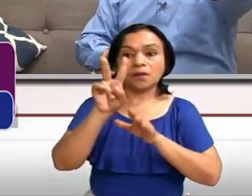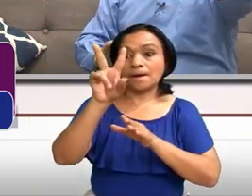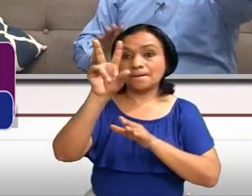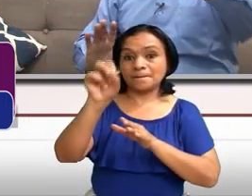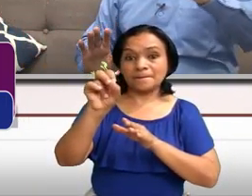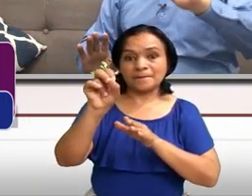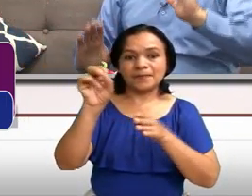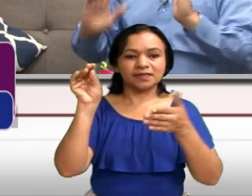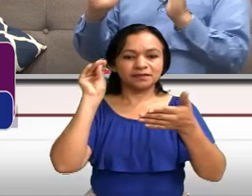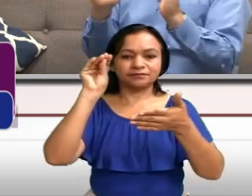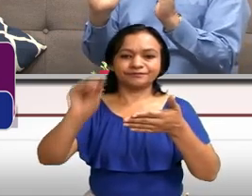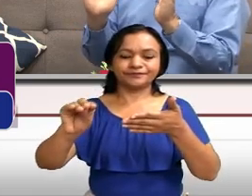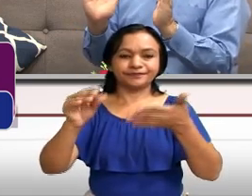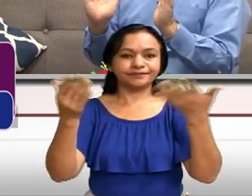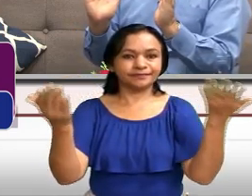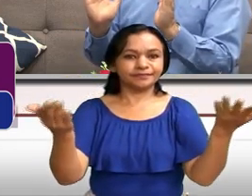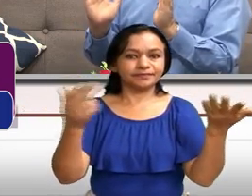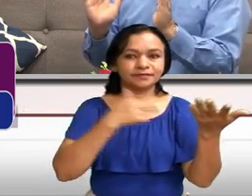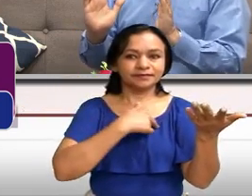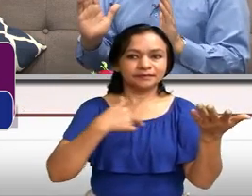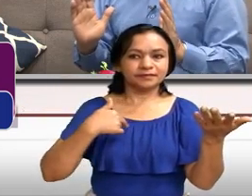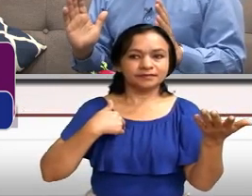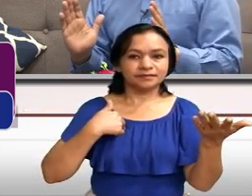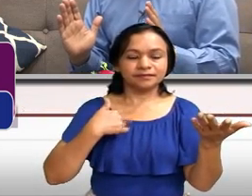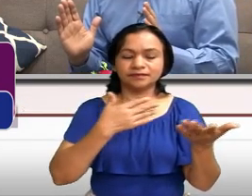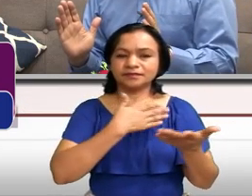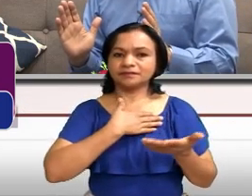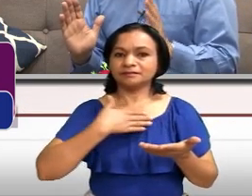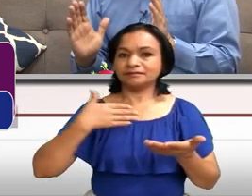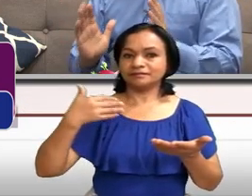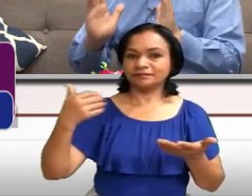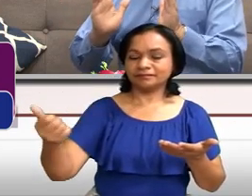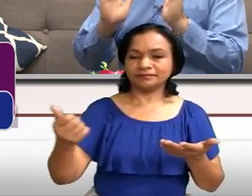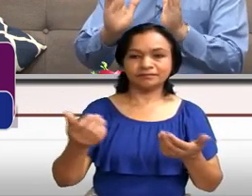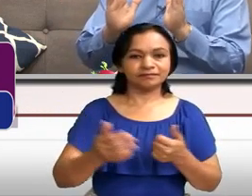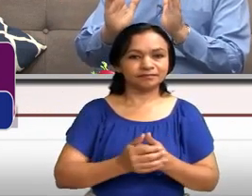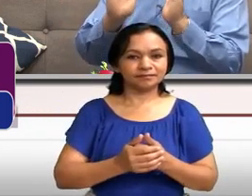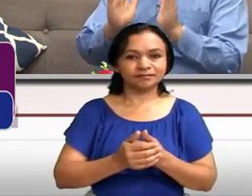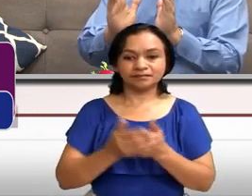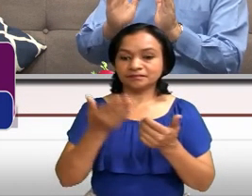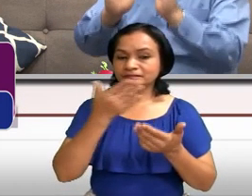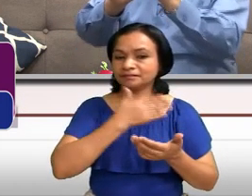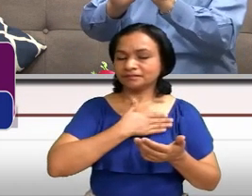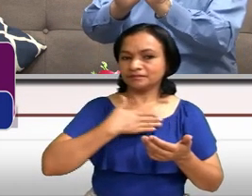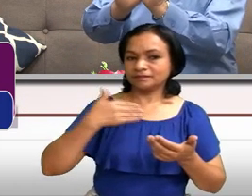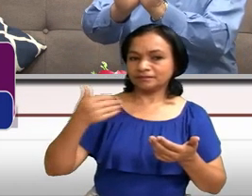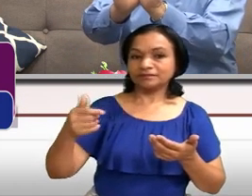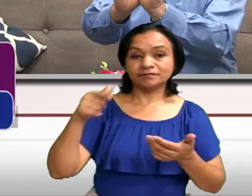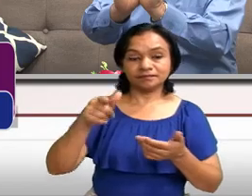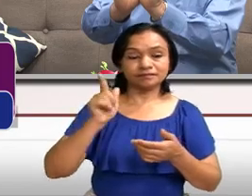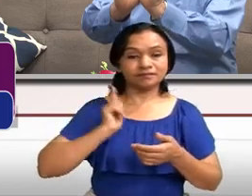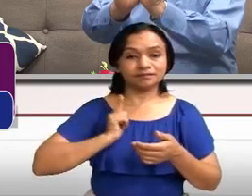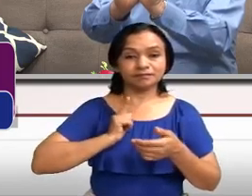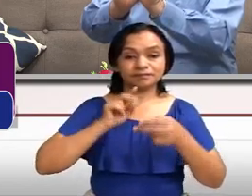le instalamos allí. ¿Y qué equipo instalamos? Lo mejor. No hay un equipo mejor que ese que